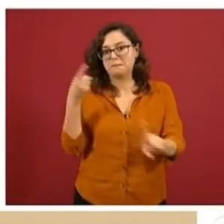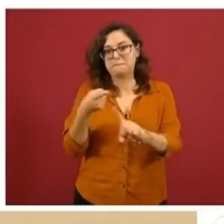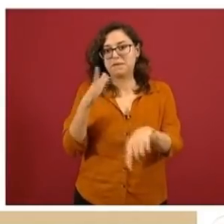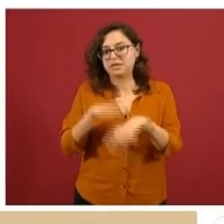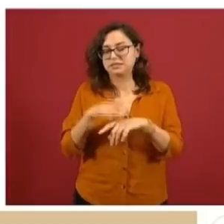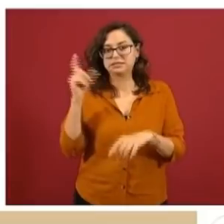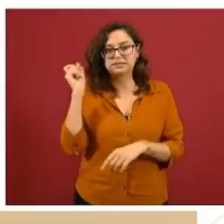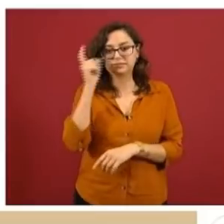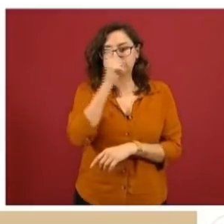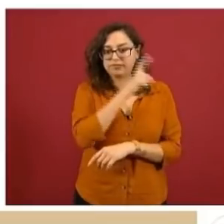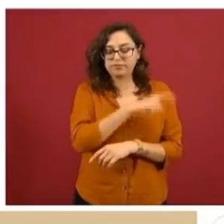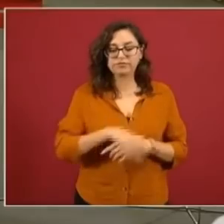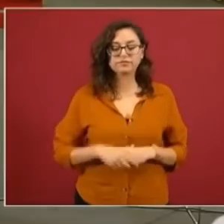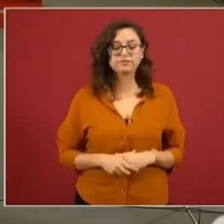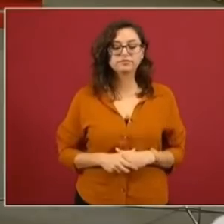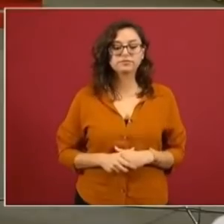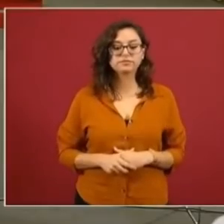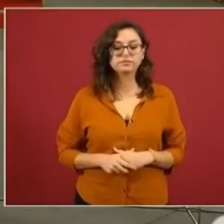Siguiente, por favor. Gracias.